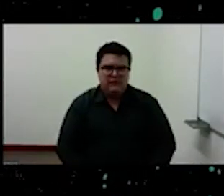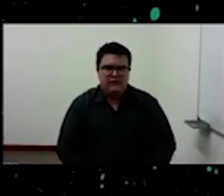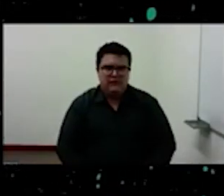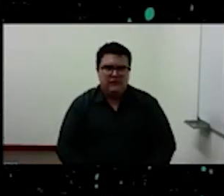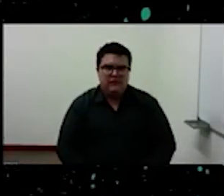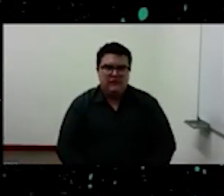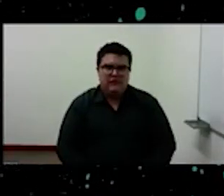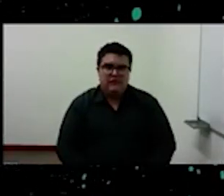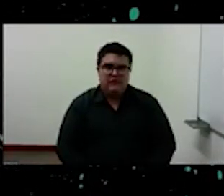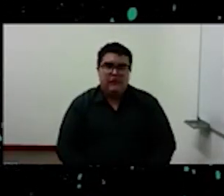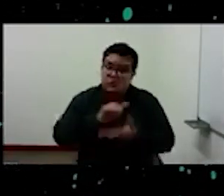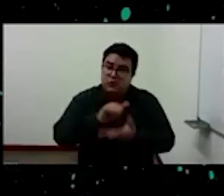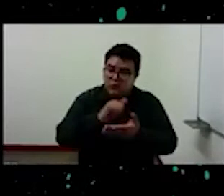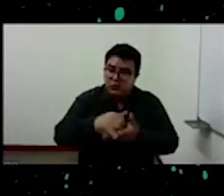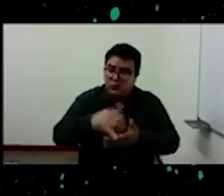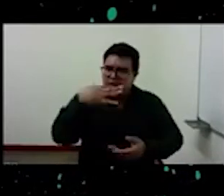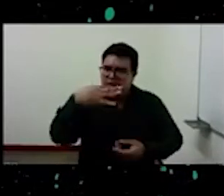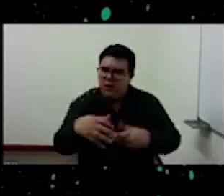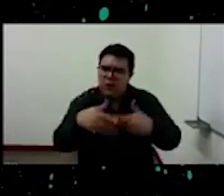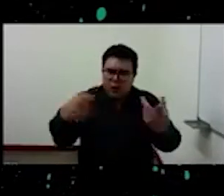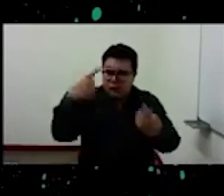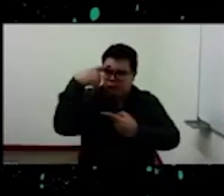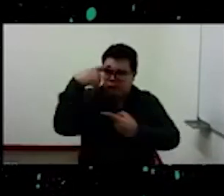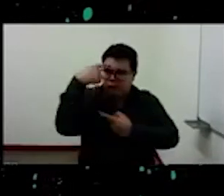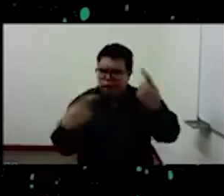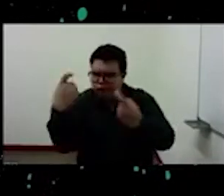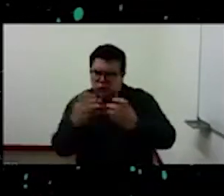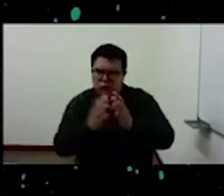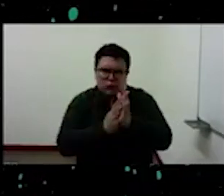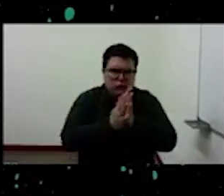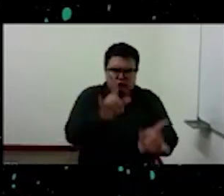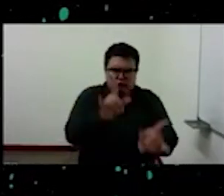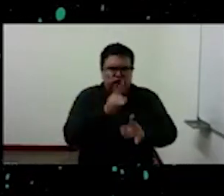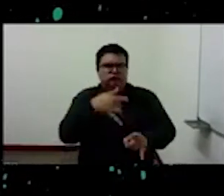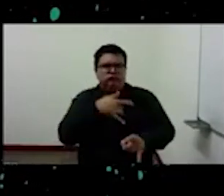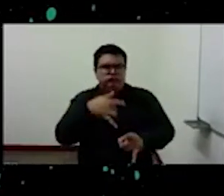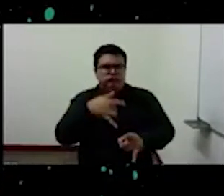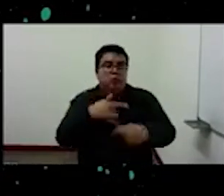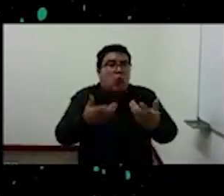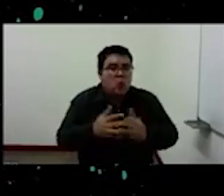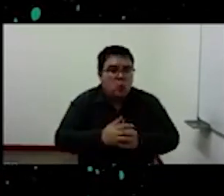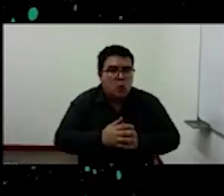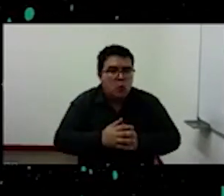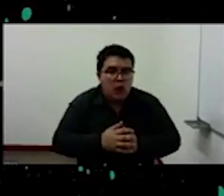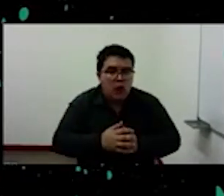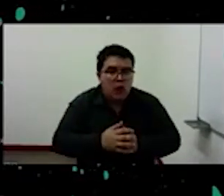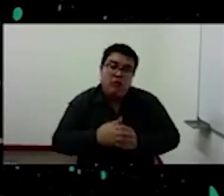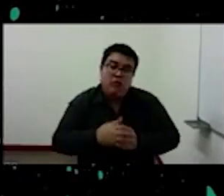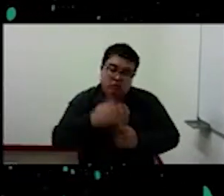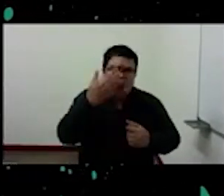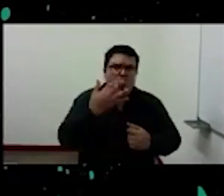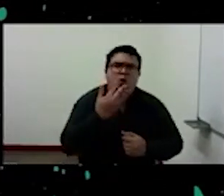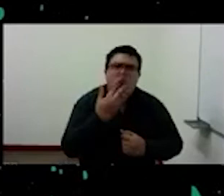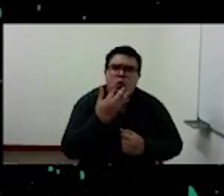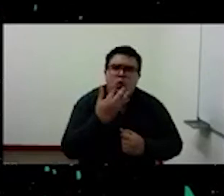Pero todo parto es un amasijo de caos. La actualización de las fuerzas cromáticas